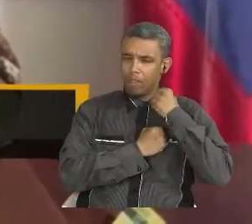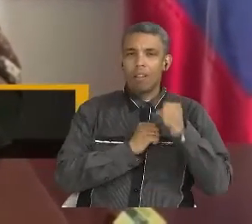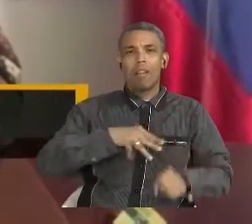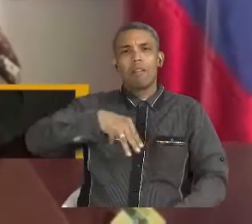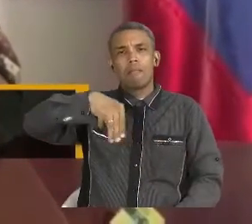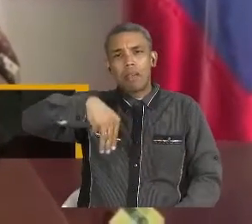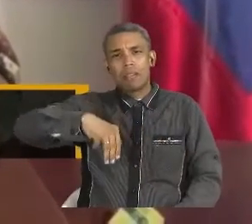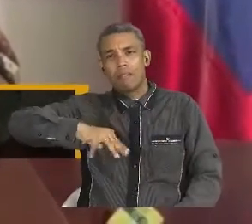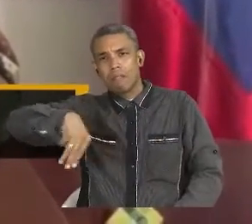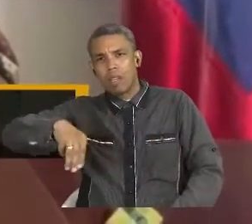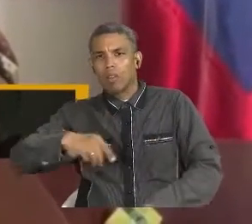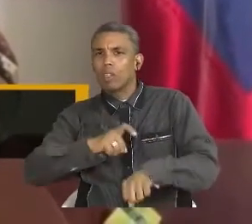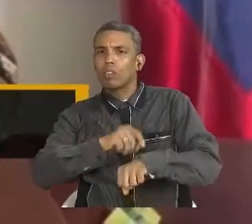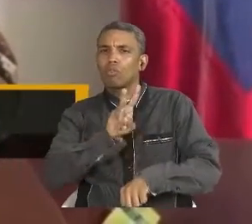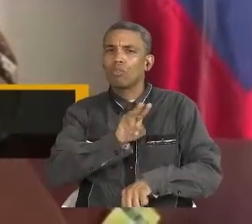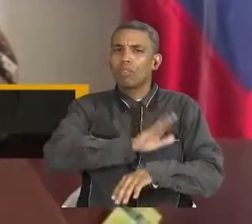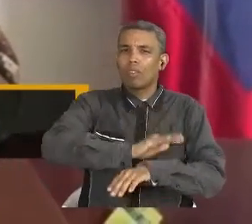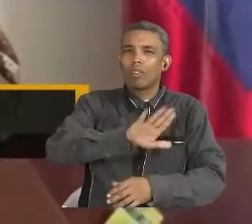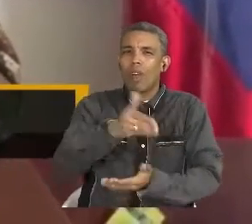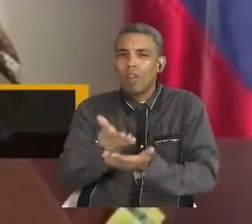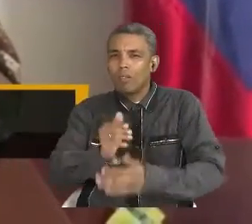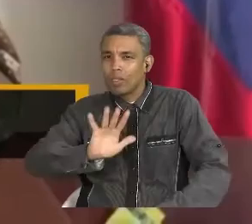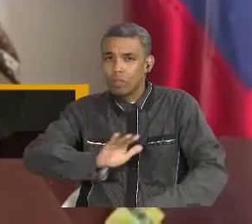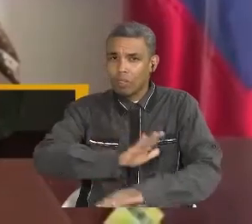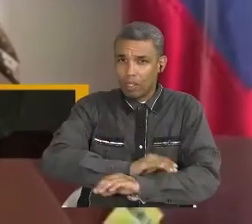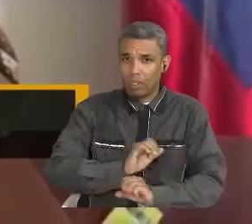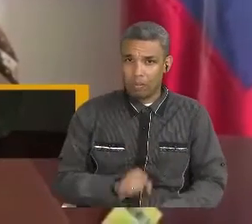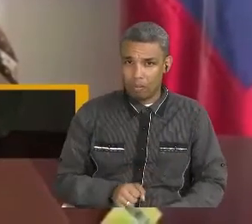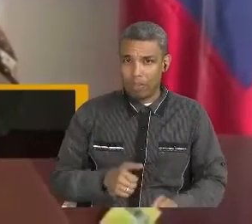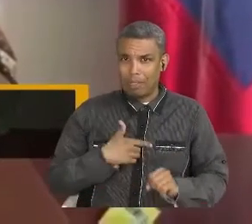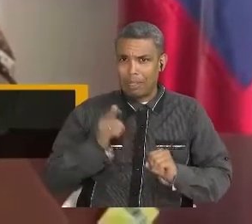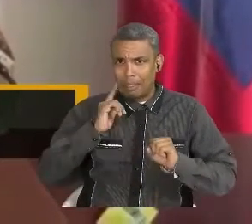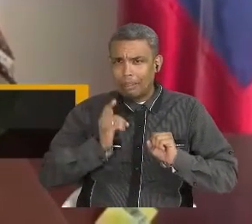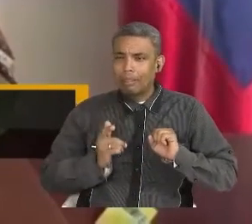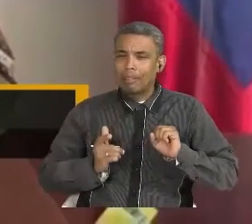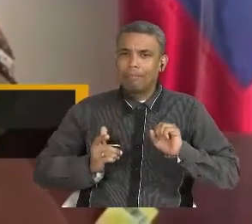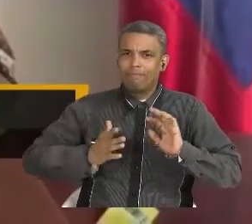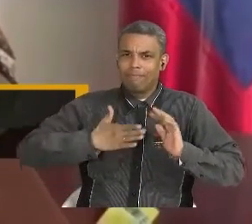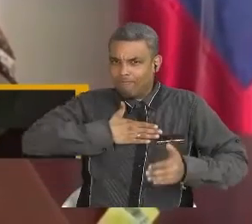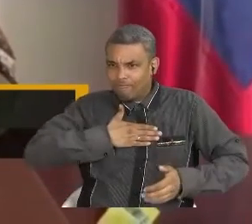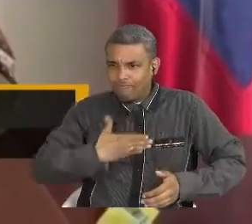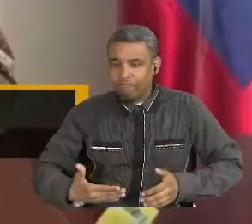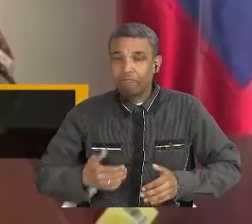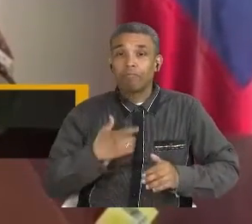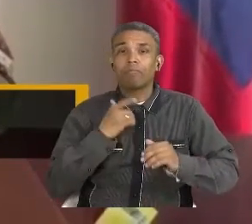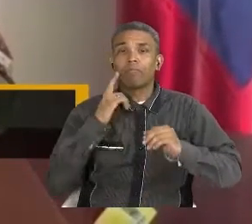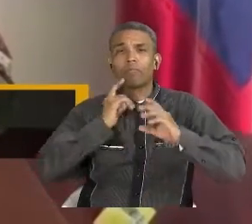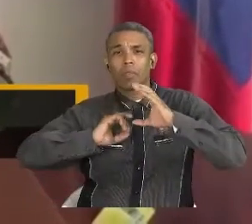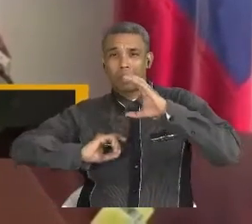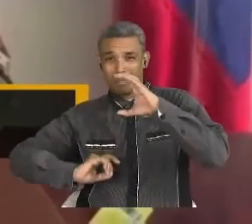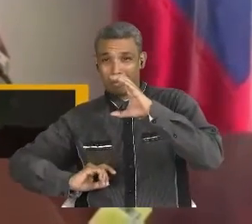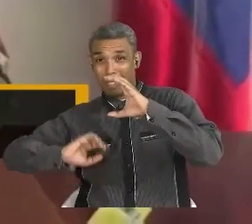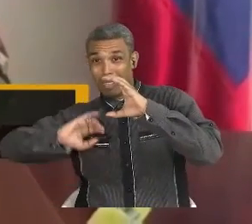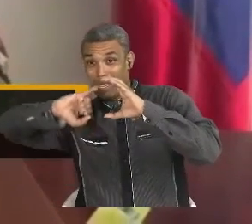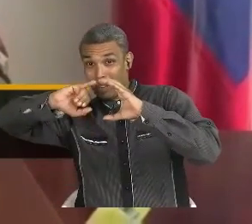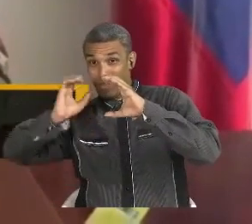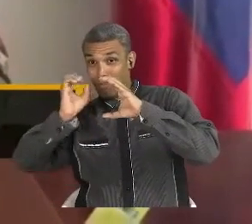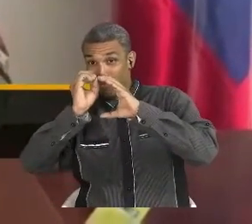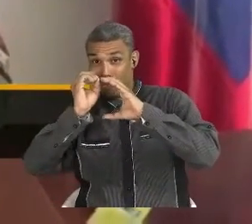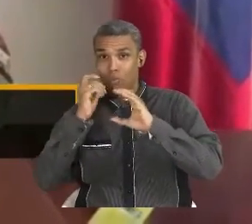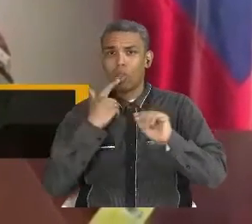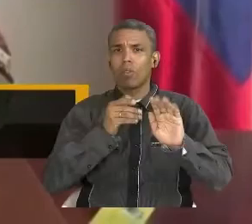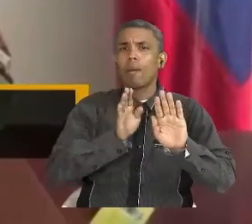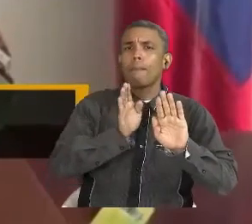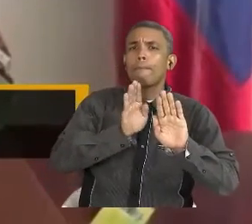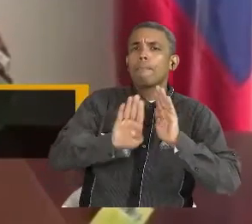tarde a 5 de la tarde un personal en la puerta 3 del Centro Comercial San Silvestre con